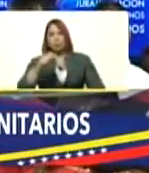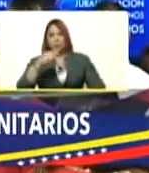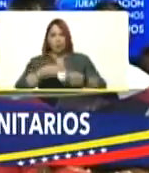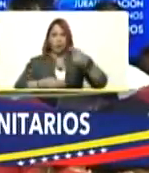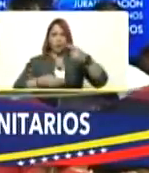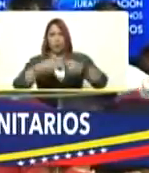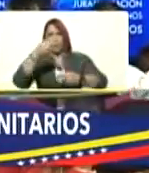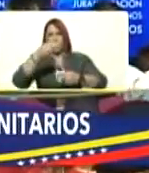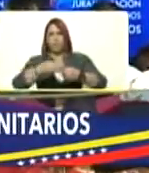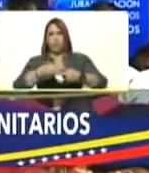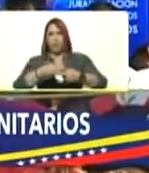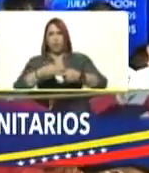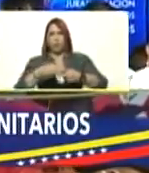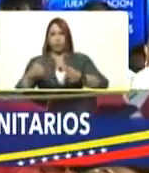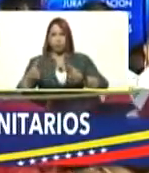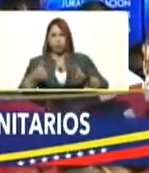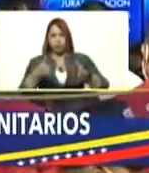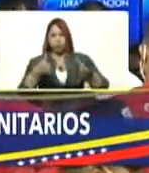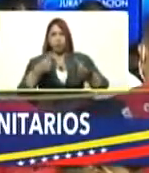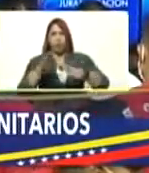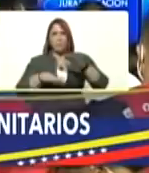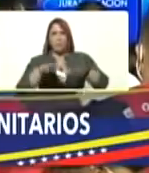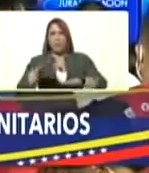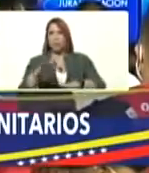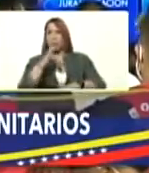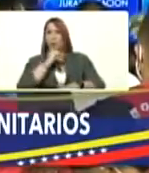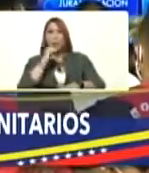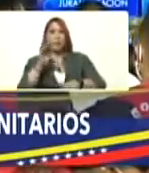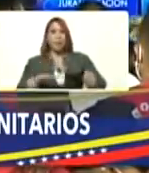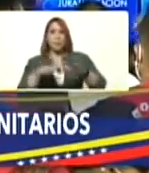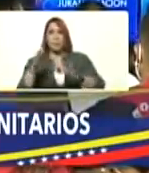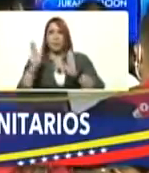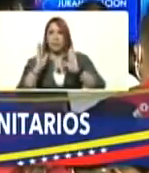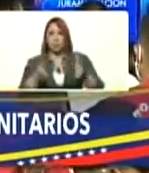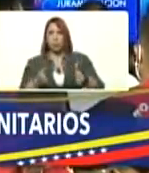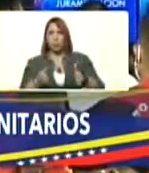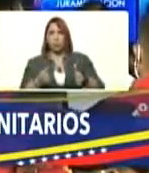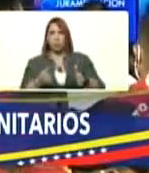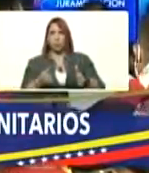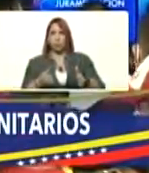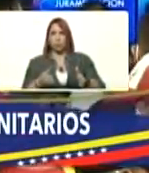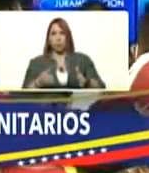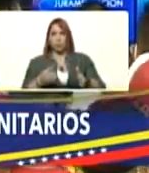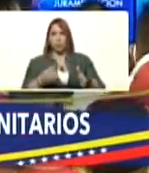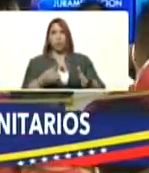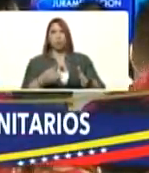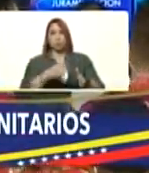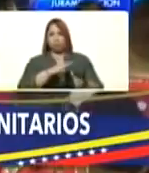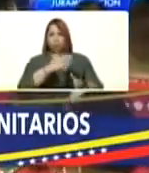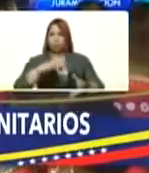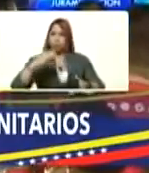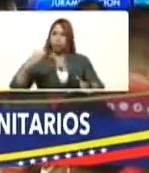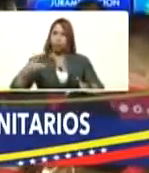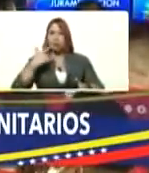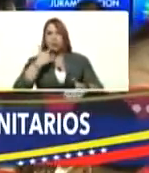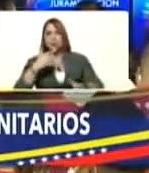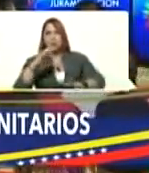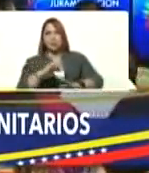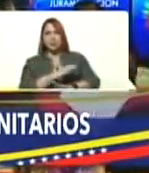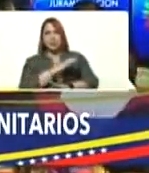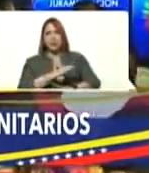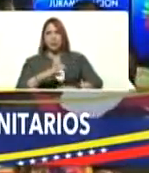construyendo. Caminante no hay camino, sino estelas en la mar. Como dice la canción,